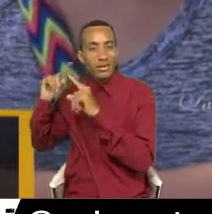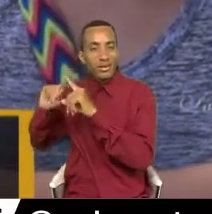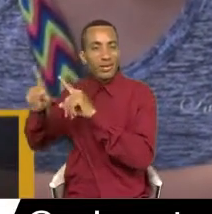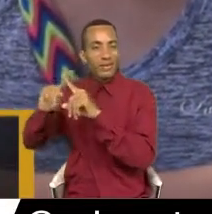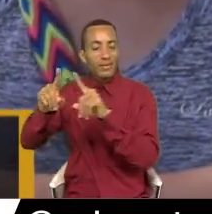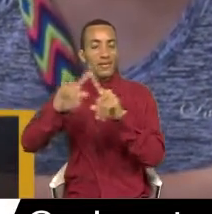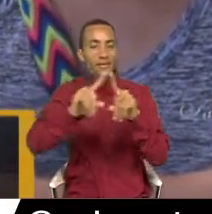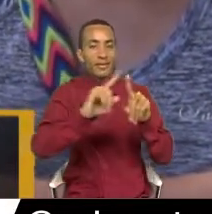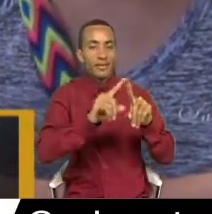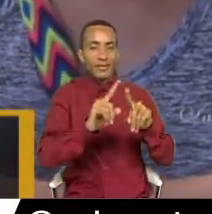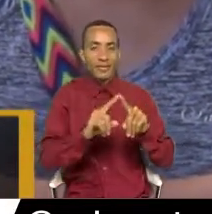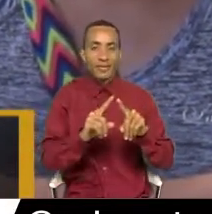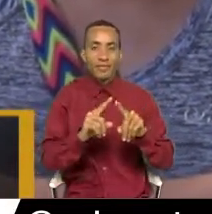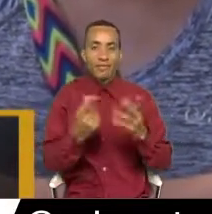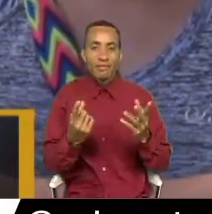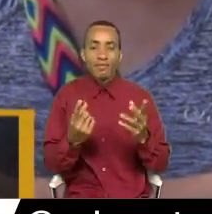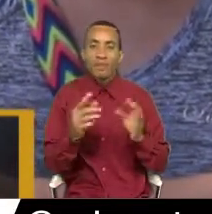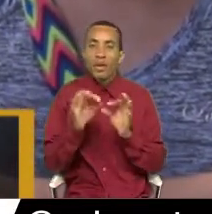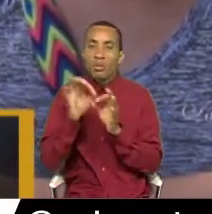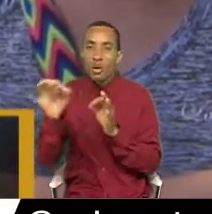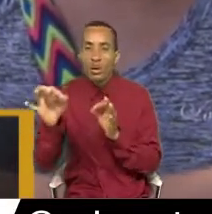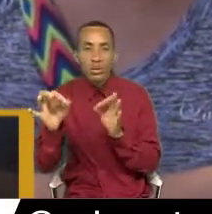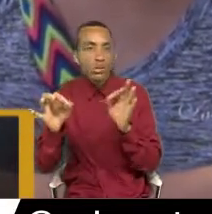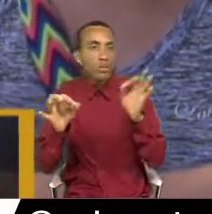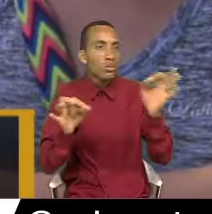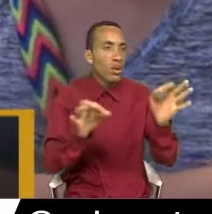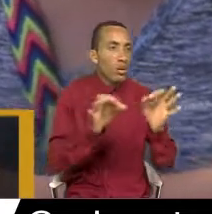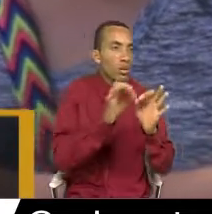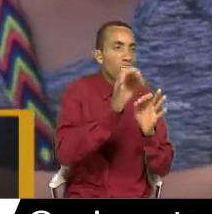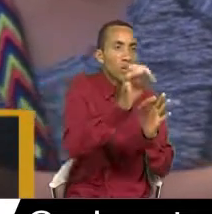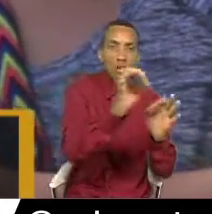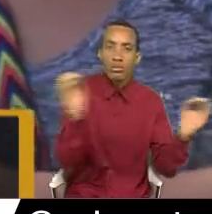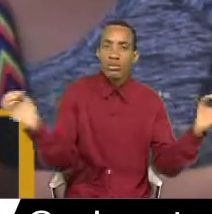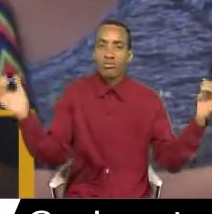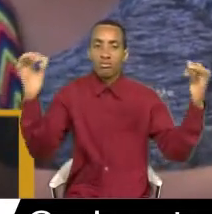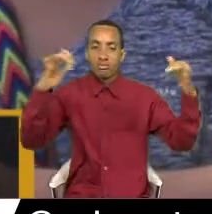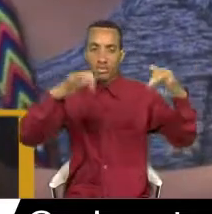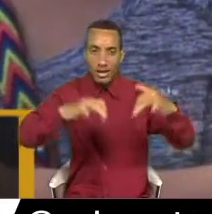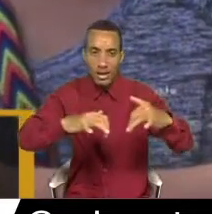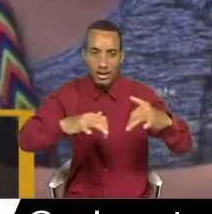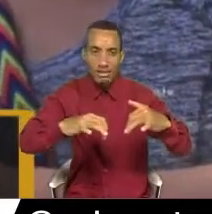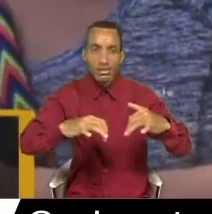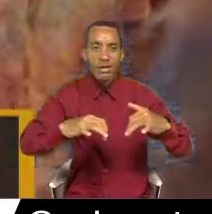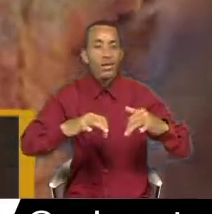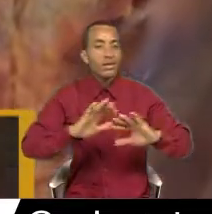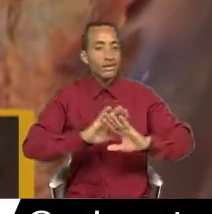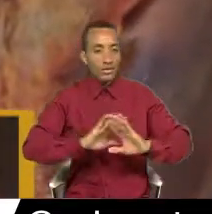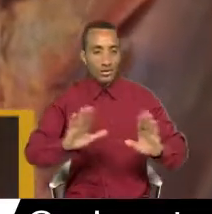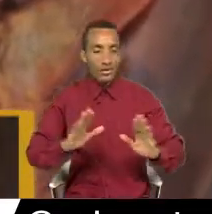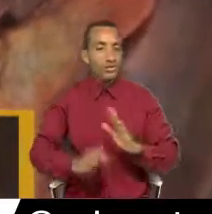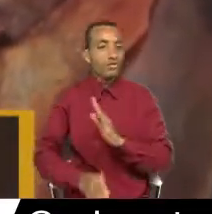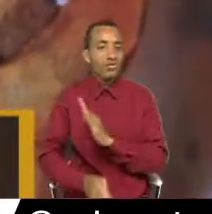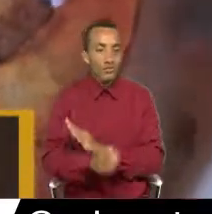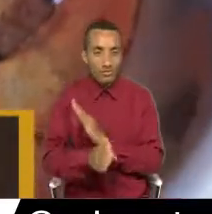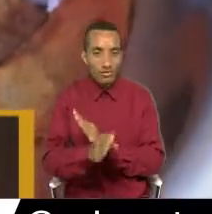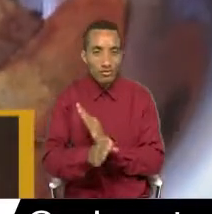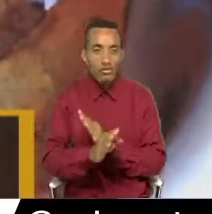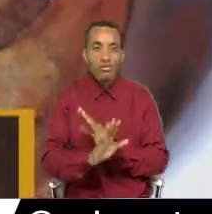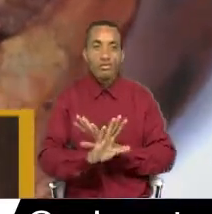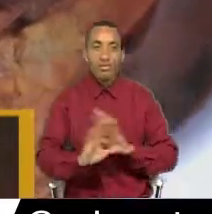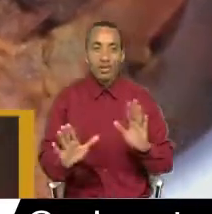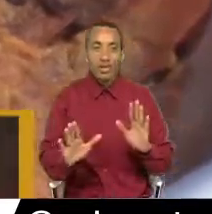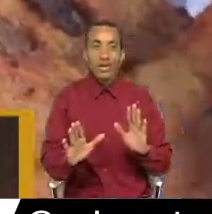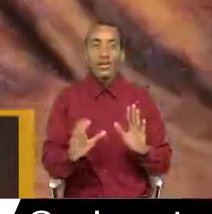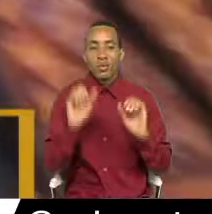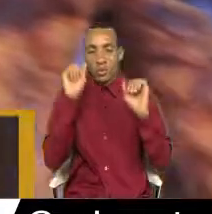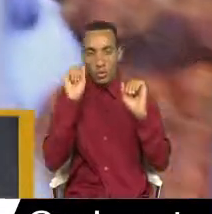diferentes municipios, aquí a Barranca Bermeja, todavía estamos con esa oportunidad